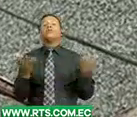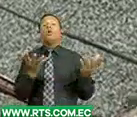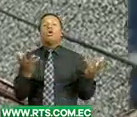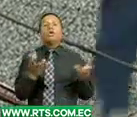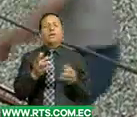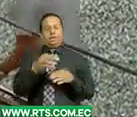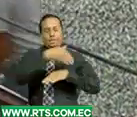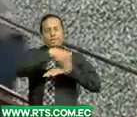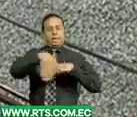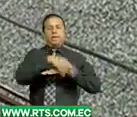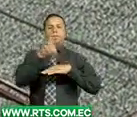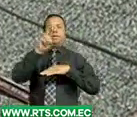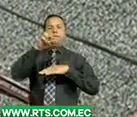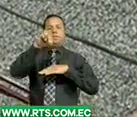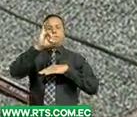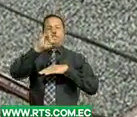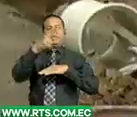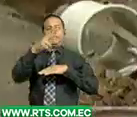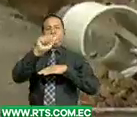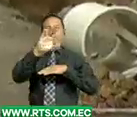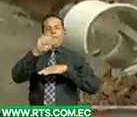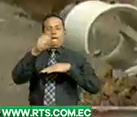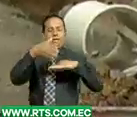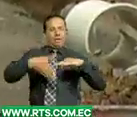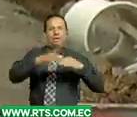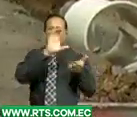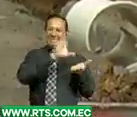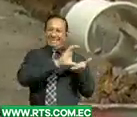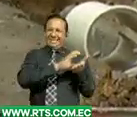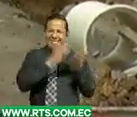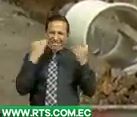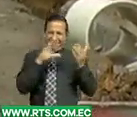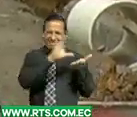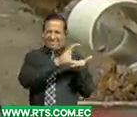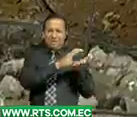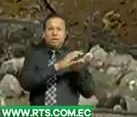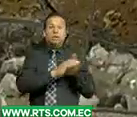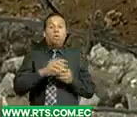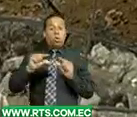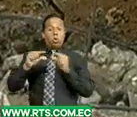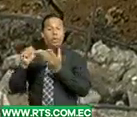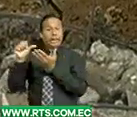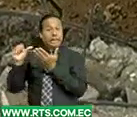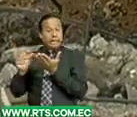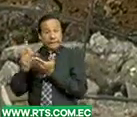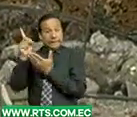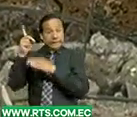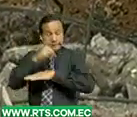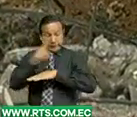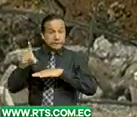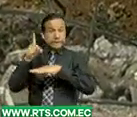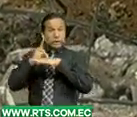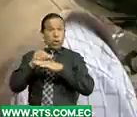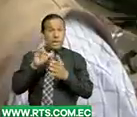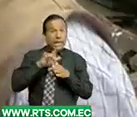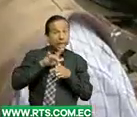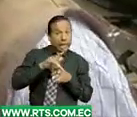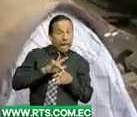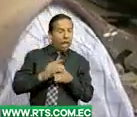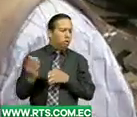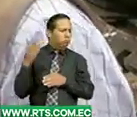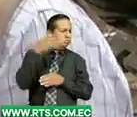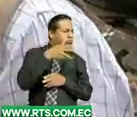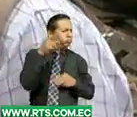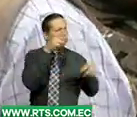Pedro Franco Dávila, en el centro de Guayaquil, donde se hizo presente la Dirección de Riesgos y Cooperación del Cabildo Porteño. Hay partes